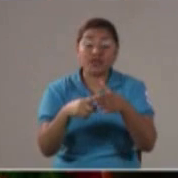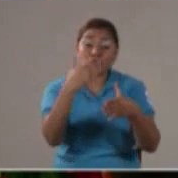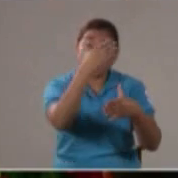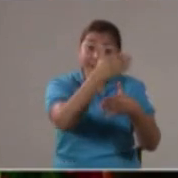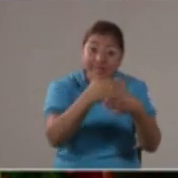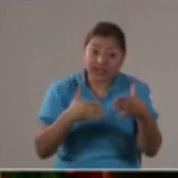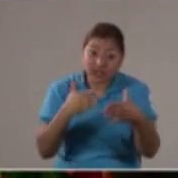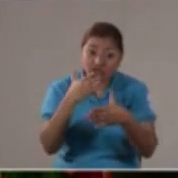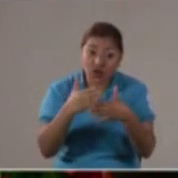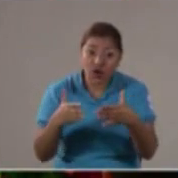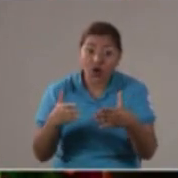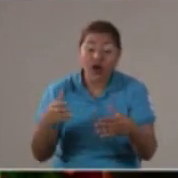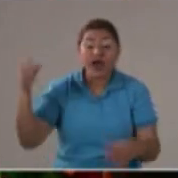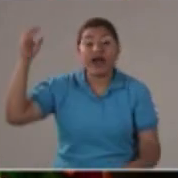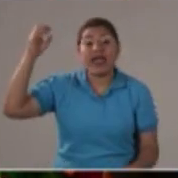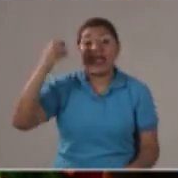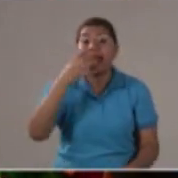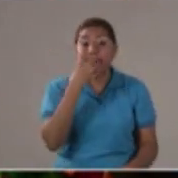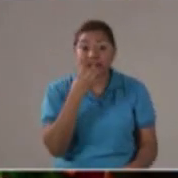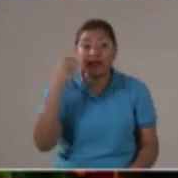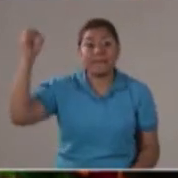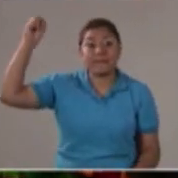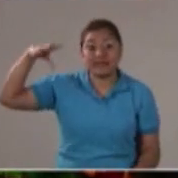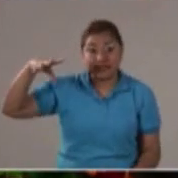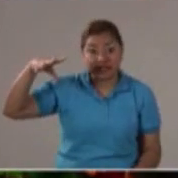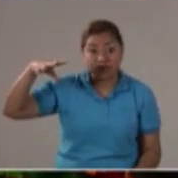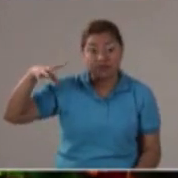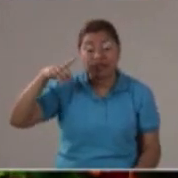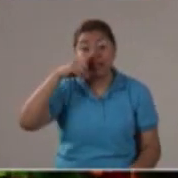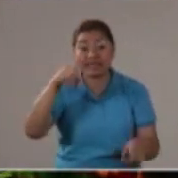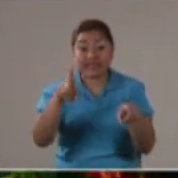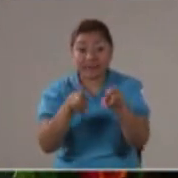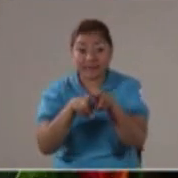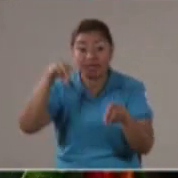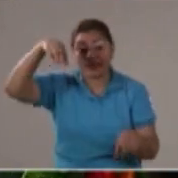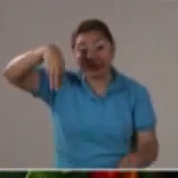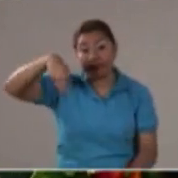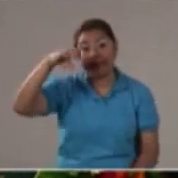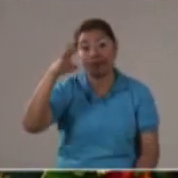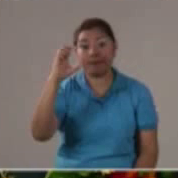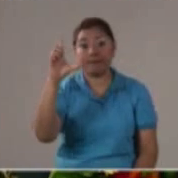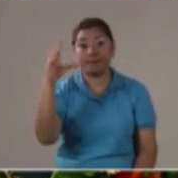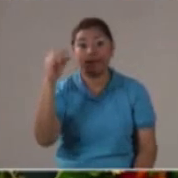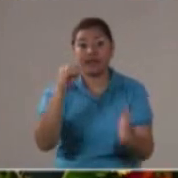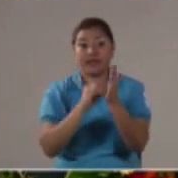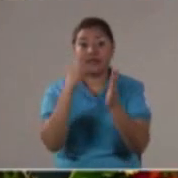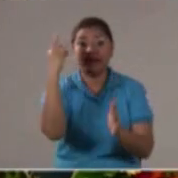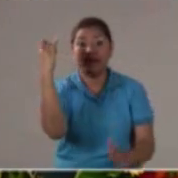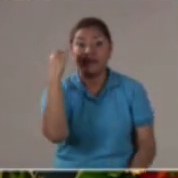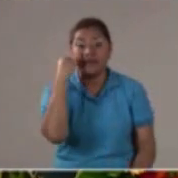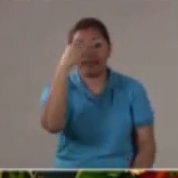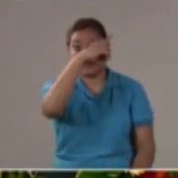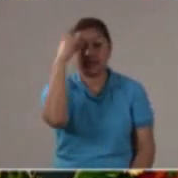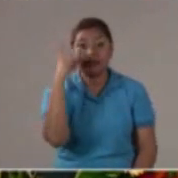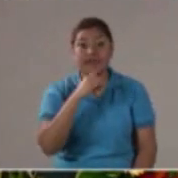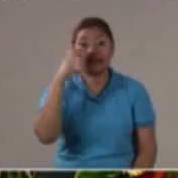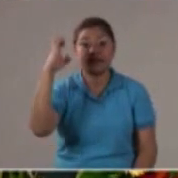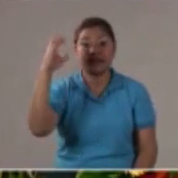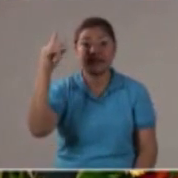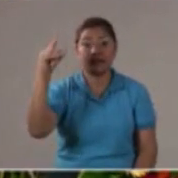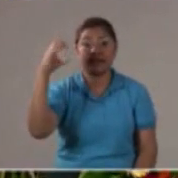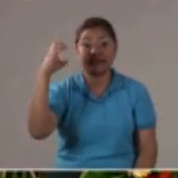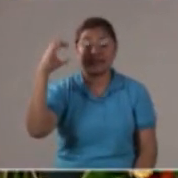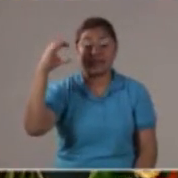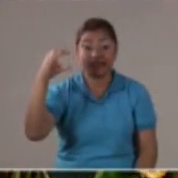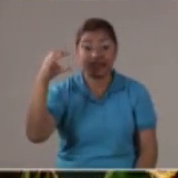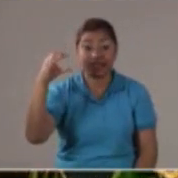pan, bendijo. Y Melquisedec bendijo a Abraham después de la Santa Cena. Es un círculo